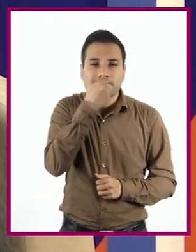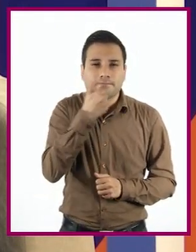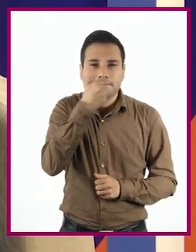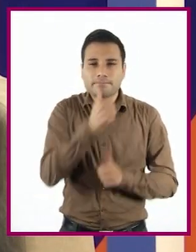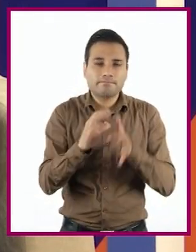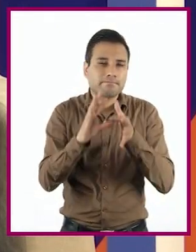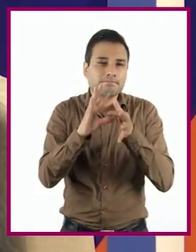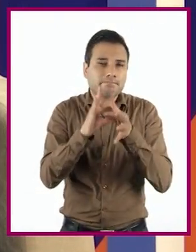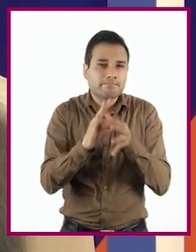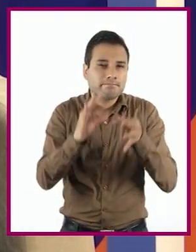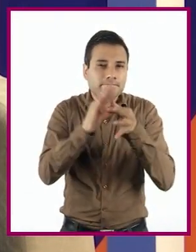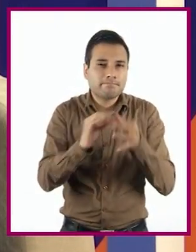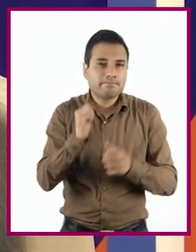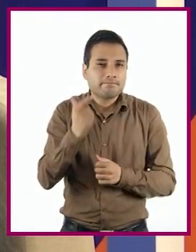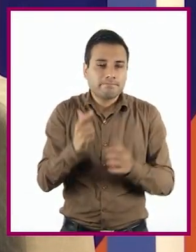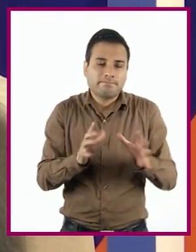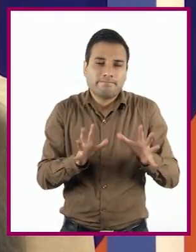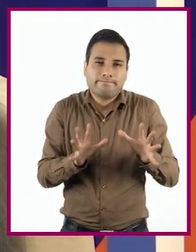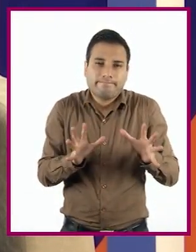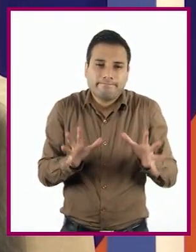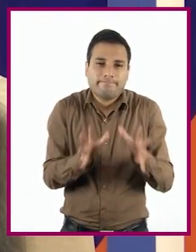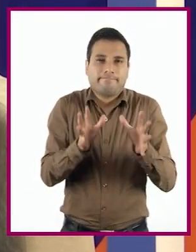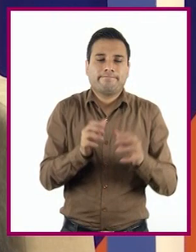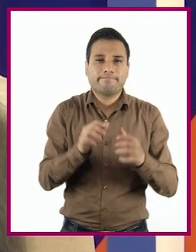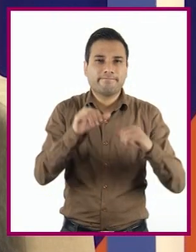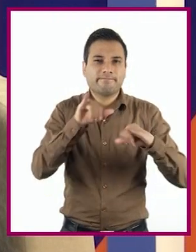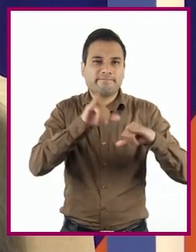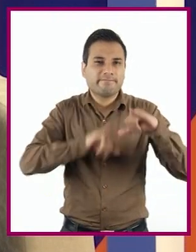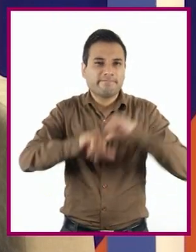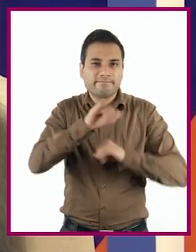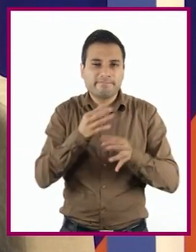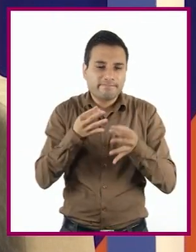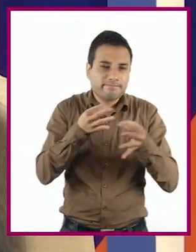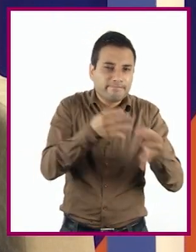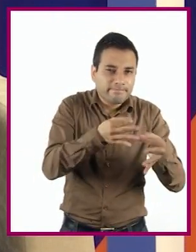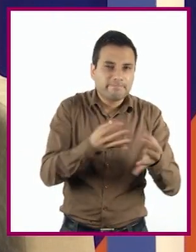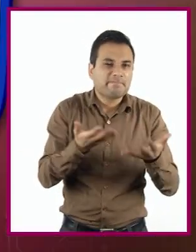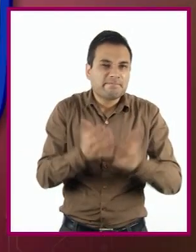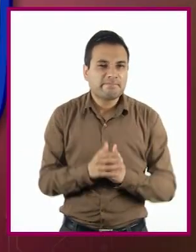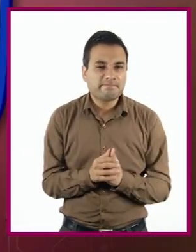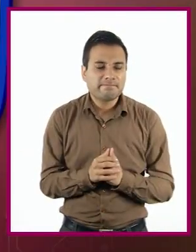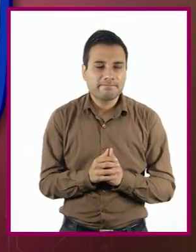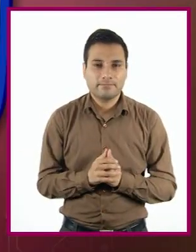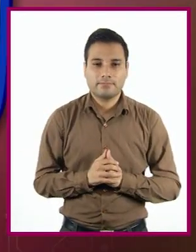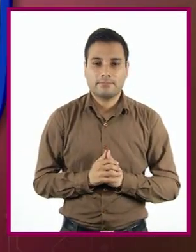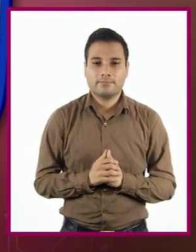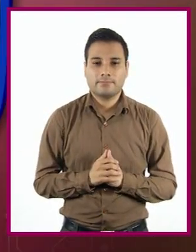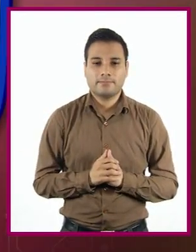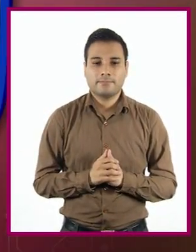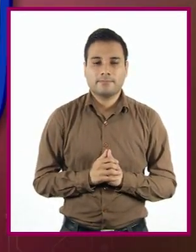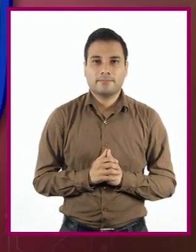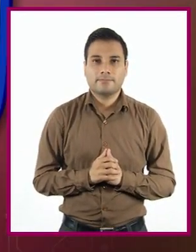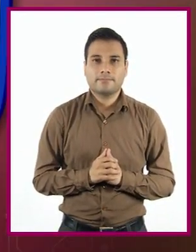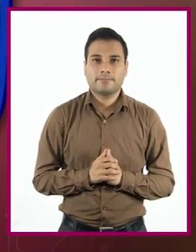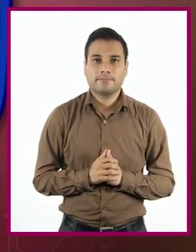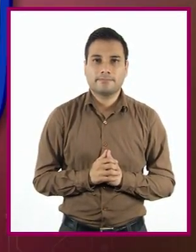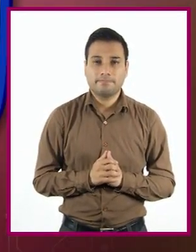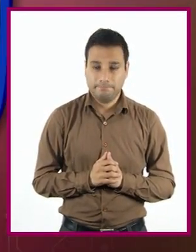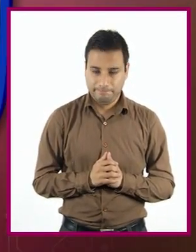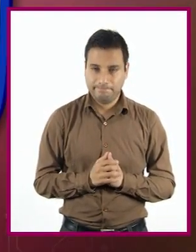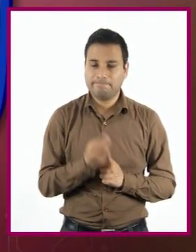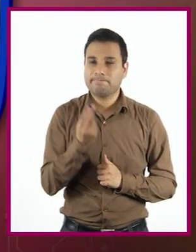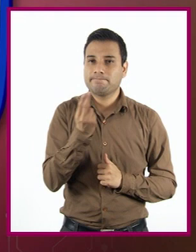de secundaria para motivarlos a adentrarse en el maravilloso mundo de la ciencia? Que cultiven su